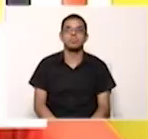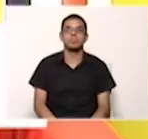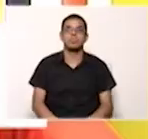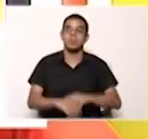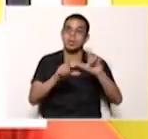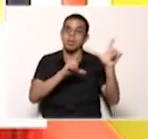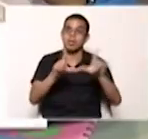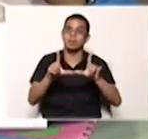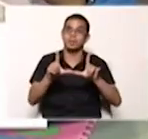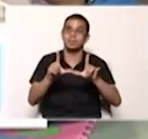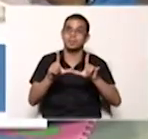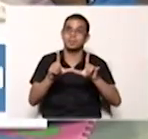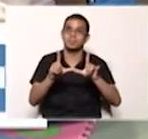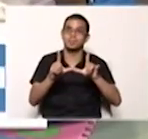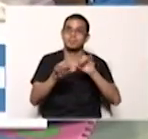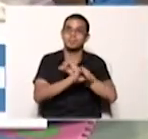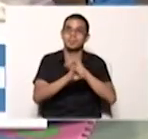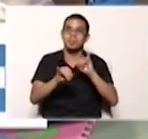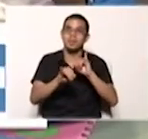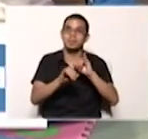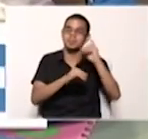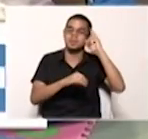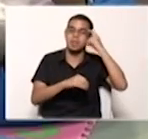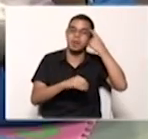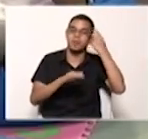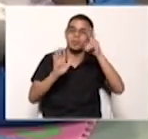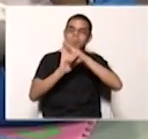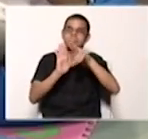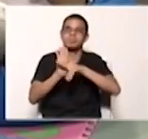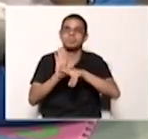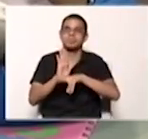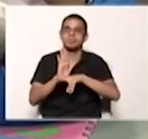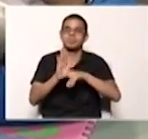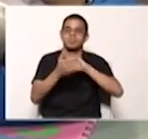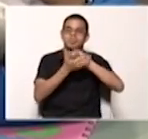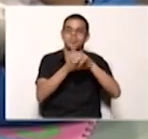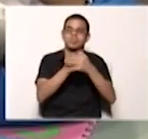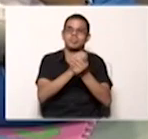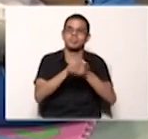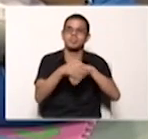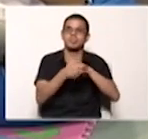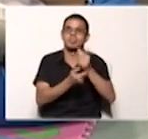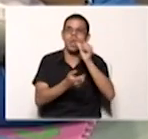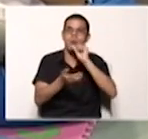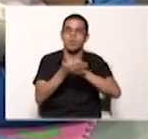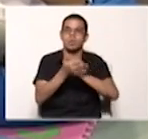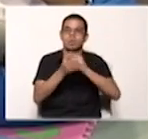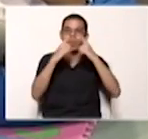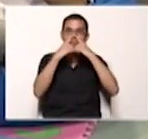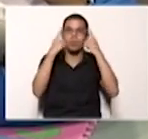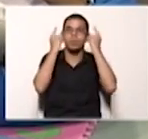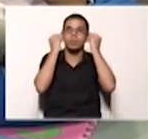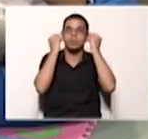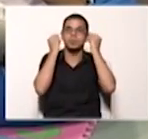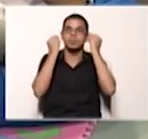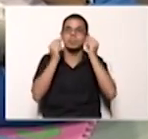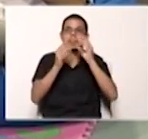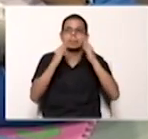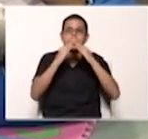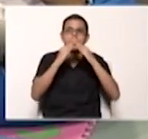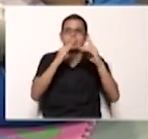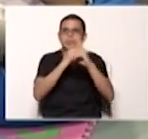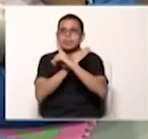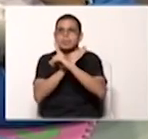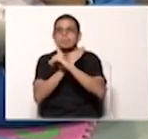Listos por hoy. Nos vamos. Listo por hoy. Nos vamos como siempre recordando las normas, Yoselin. Lavarse constantemente las manos, usar el tapaboca. Y si no es